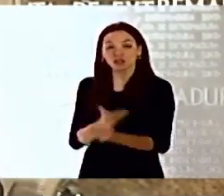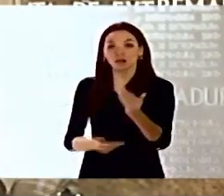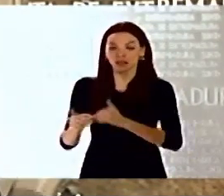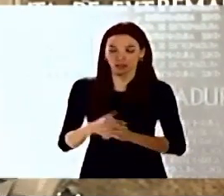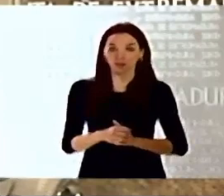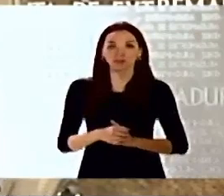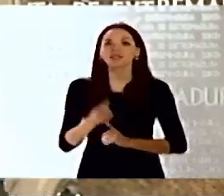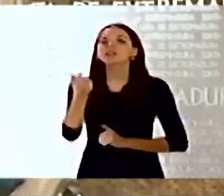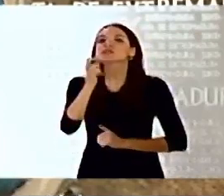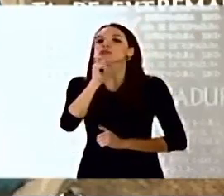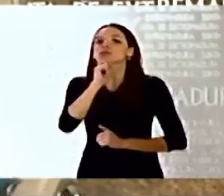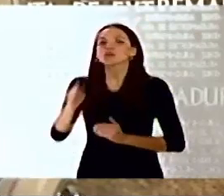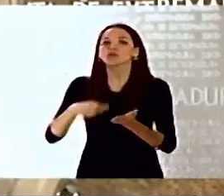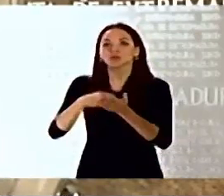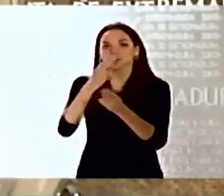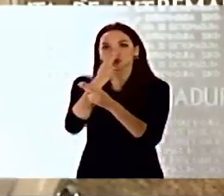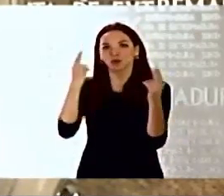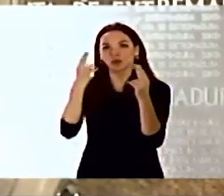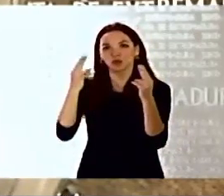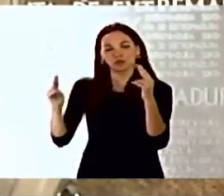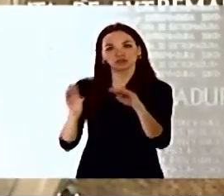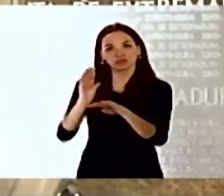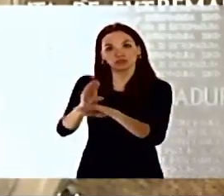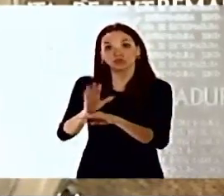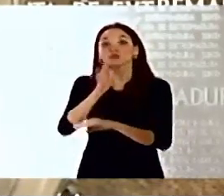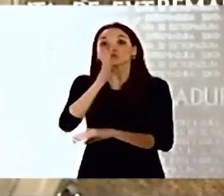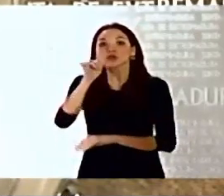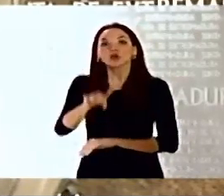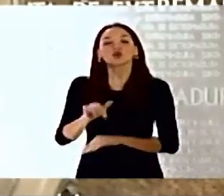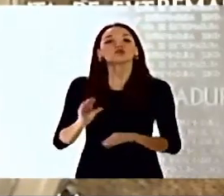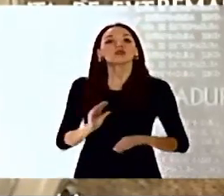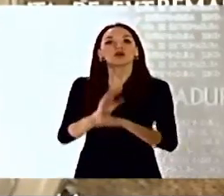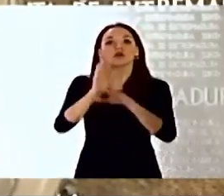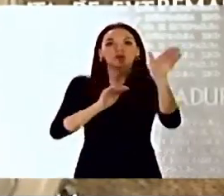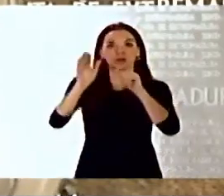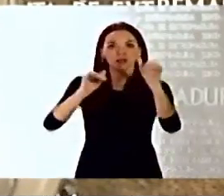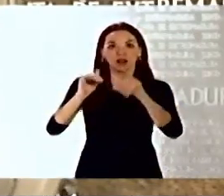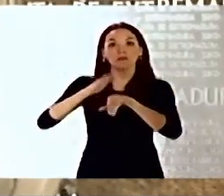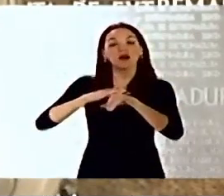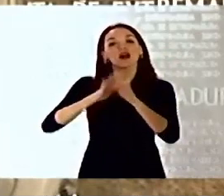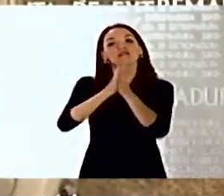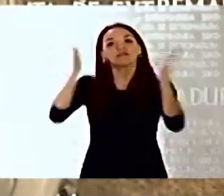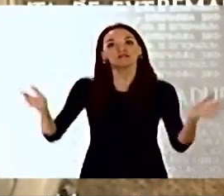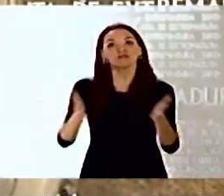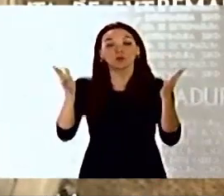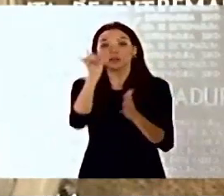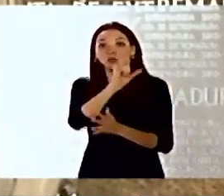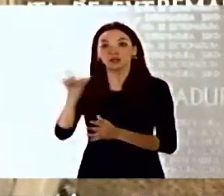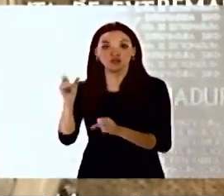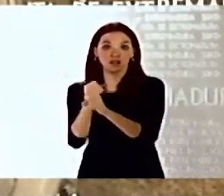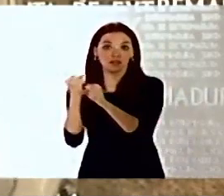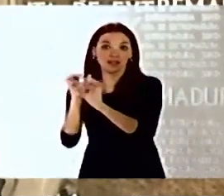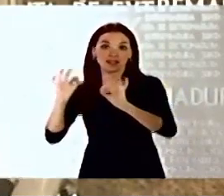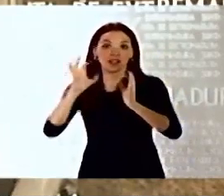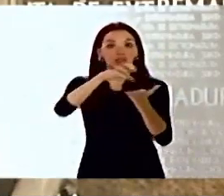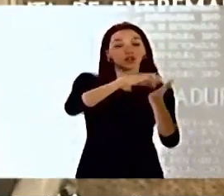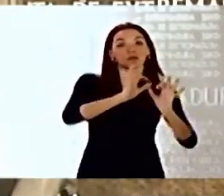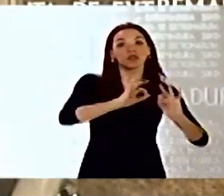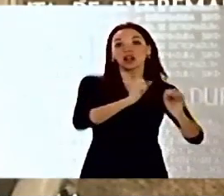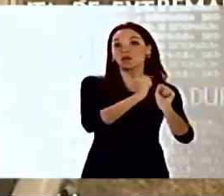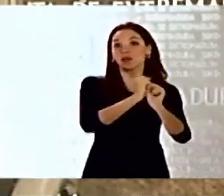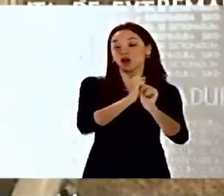hace con dinero público, acompañando, por eso convocamos hoy subvenciones para el fomento del empleo con personas con discapacidad en los centros especiales de empleo de